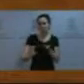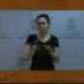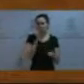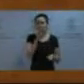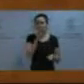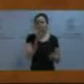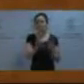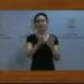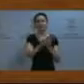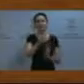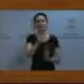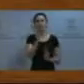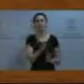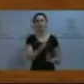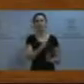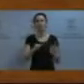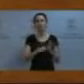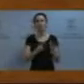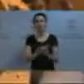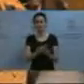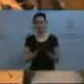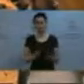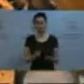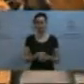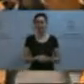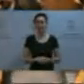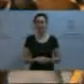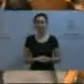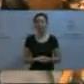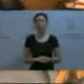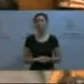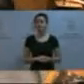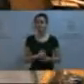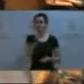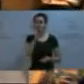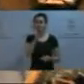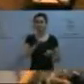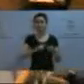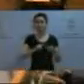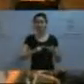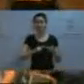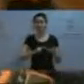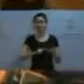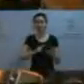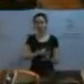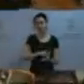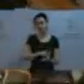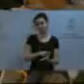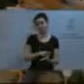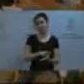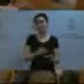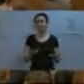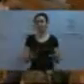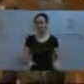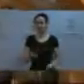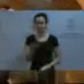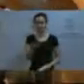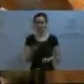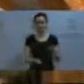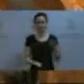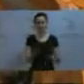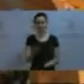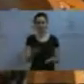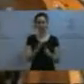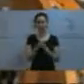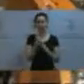Ley 4/2016. Por todos estos motivos, creemos que es un buen momento para valorar el estado del